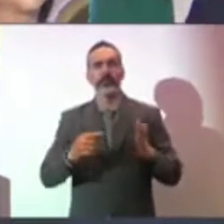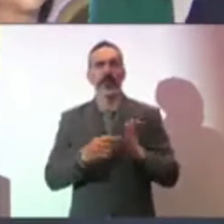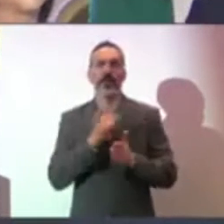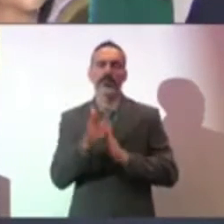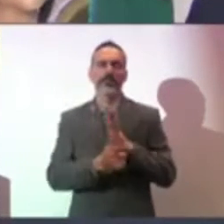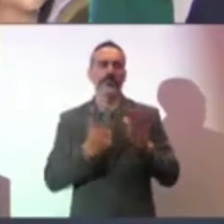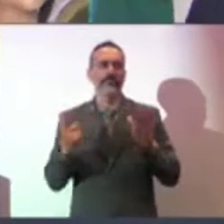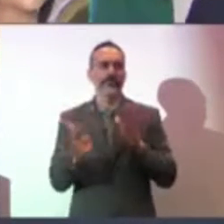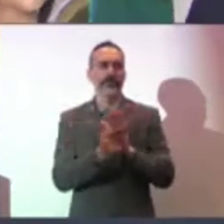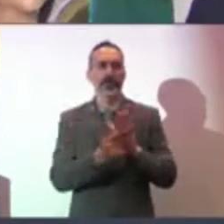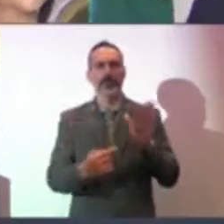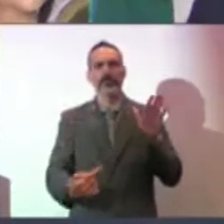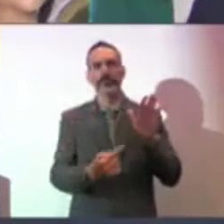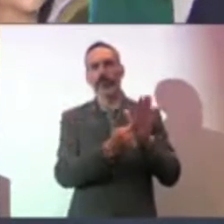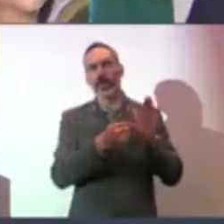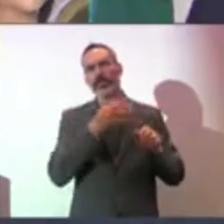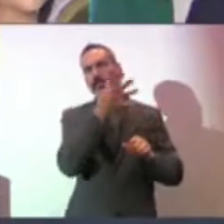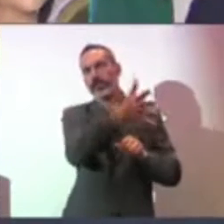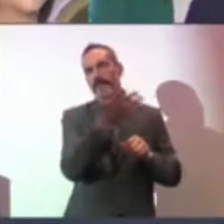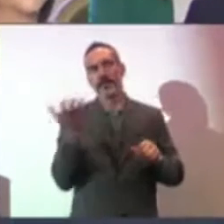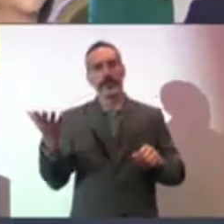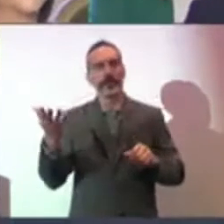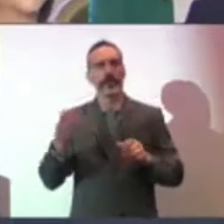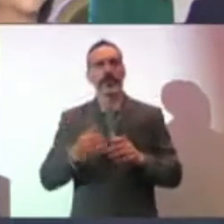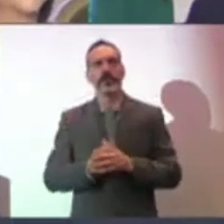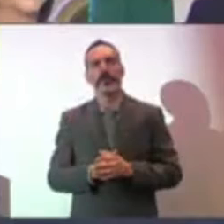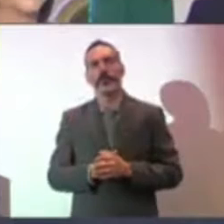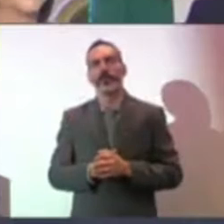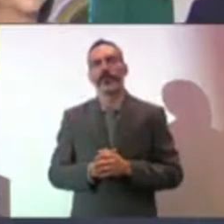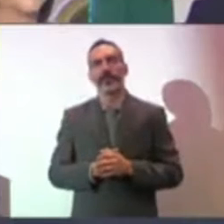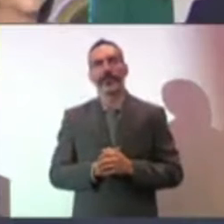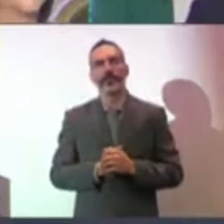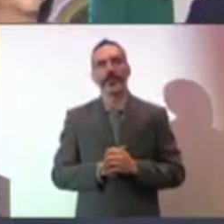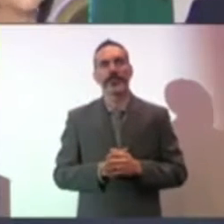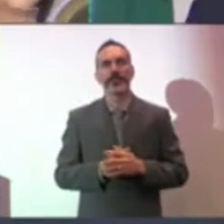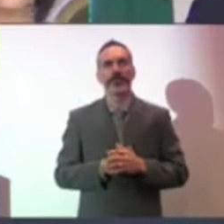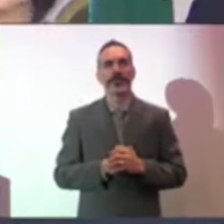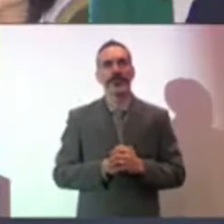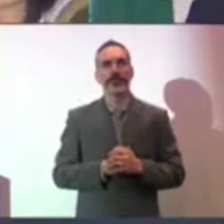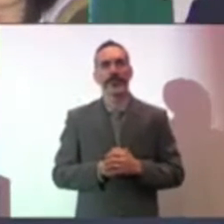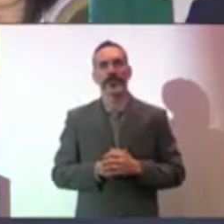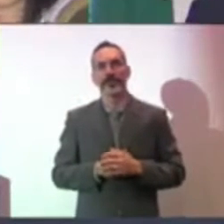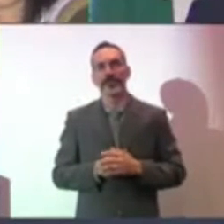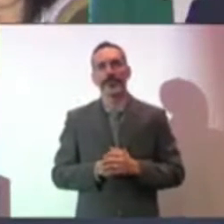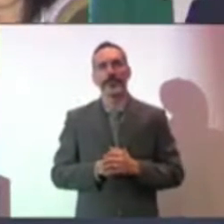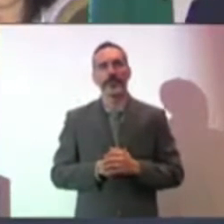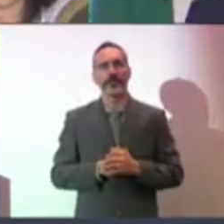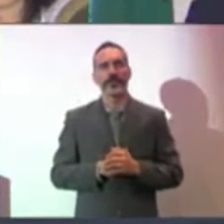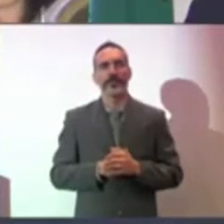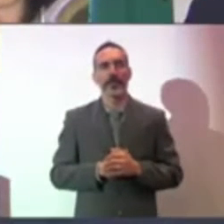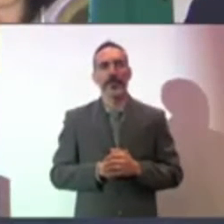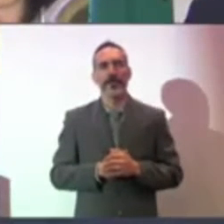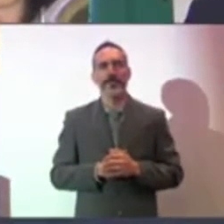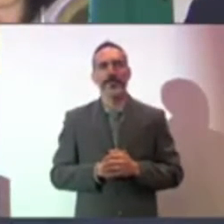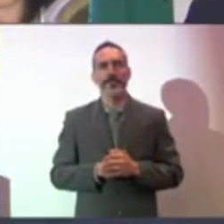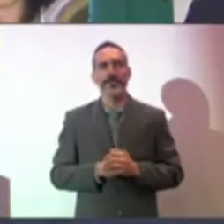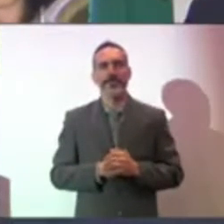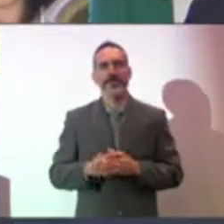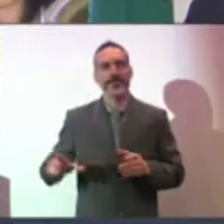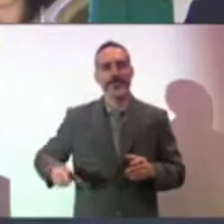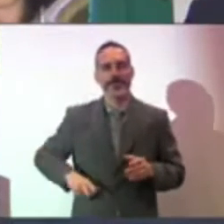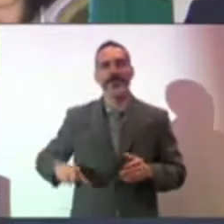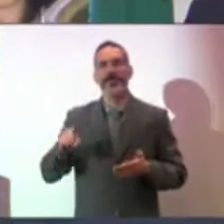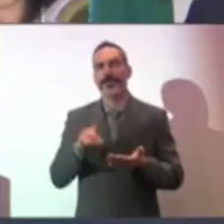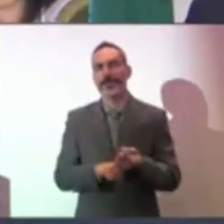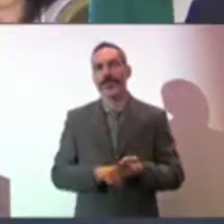demanda nuestro futuro. Si bien es cierto que la verdadera certificadora de la gestión